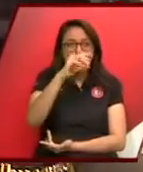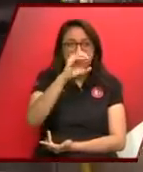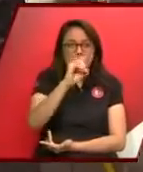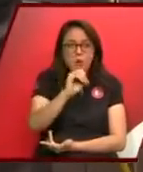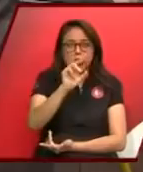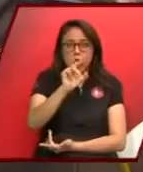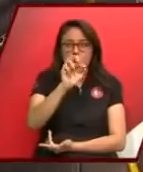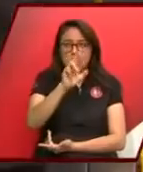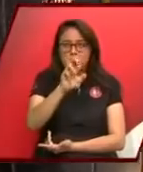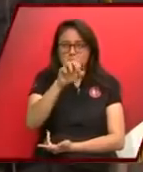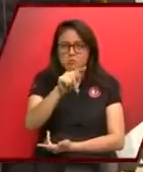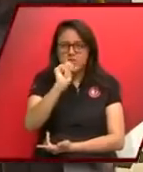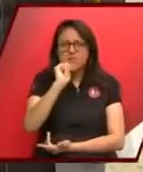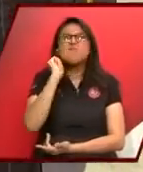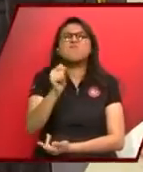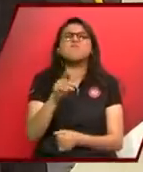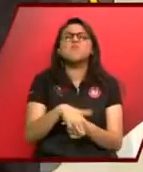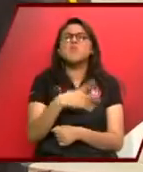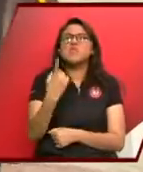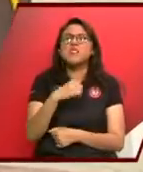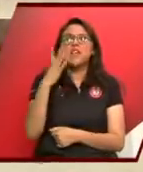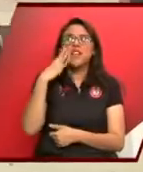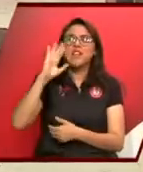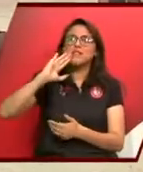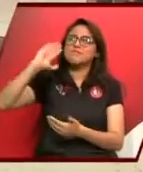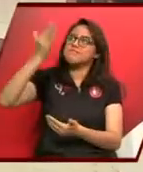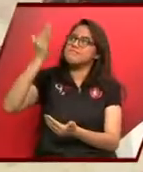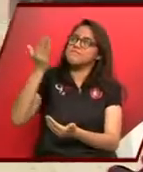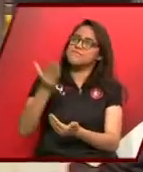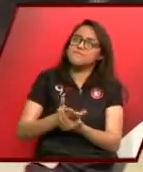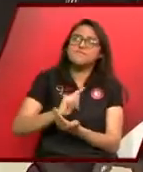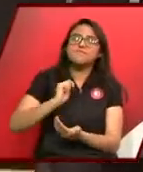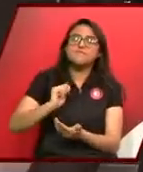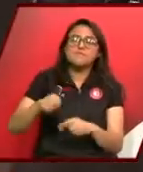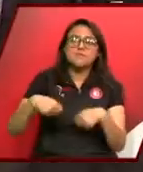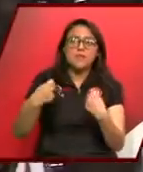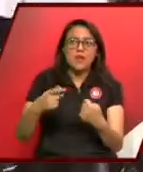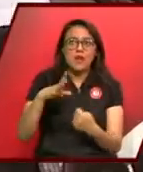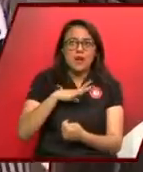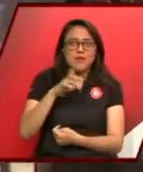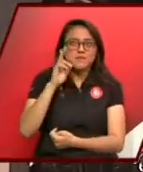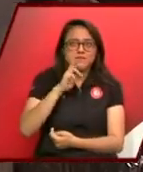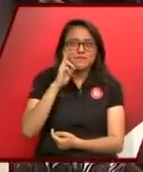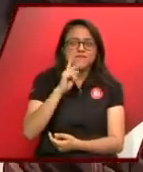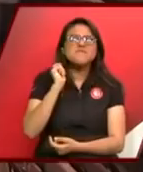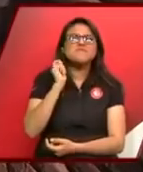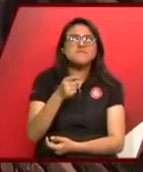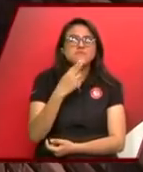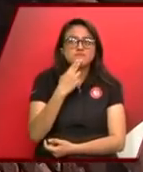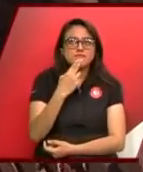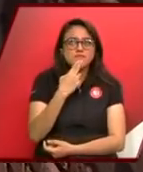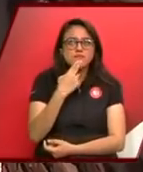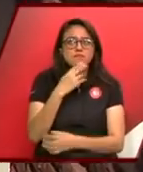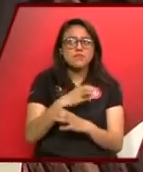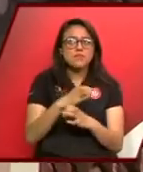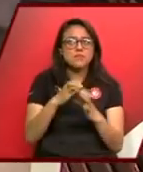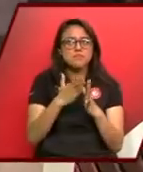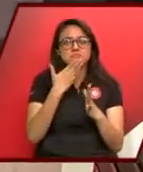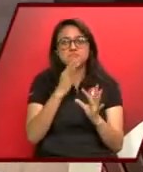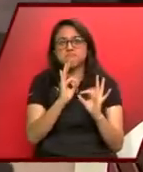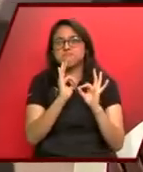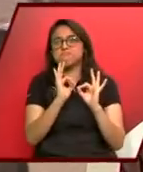bueno, regresando otra vez hacia el Taco al Pastor, el taco gourmet, más que nada, se usan productos de alta